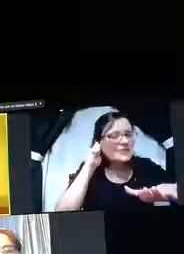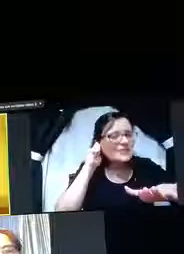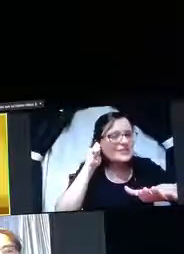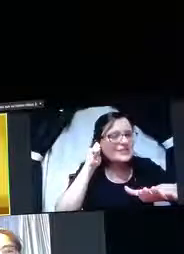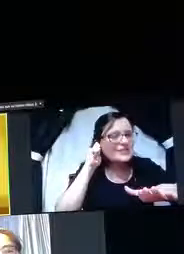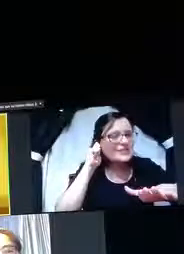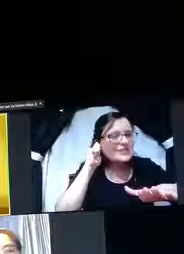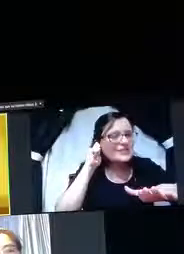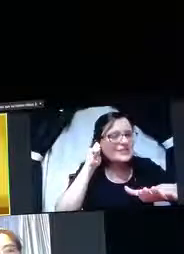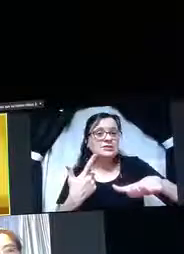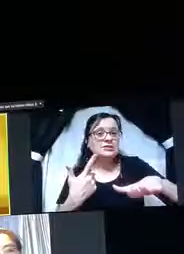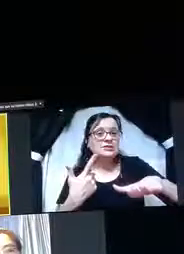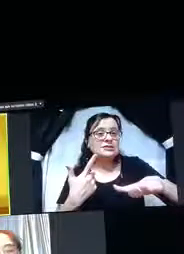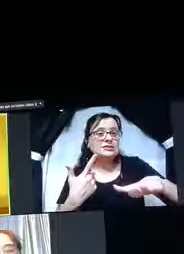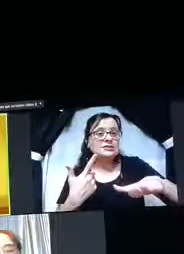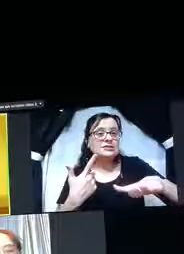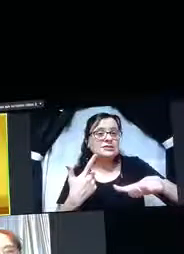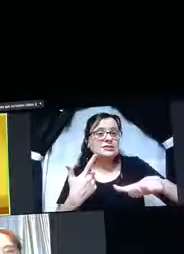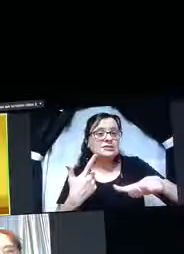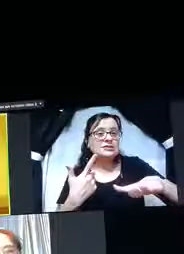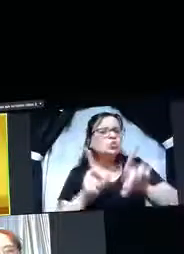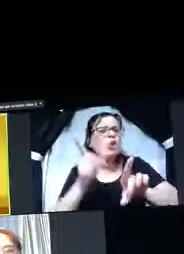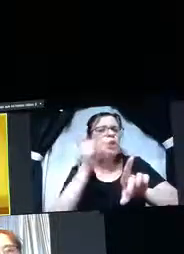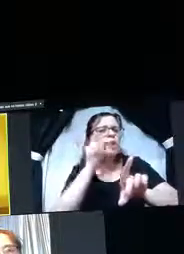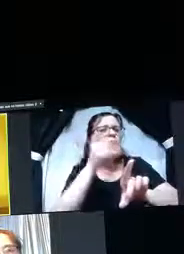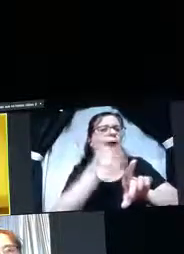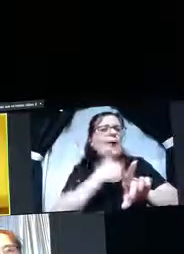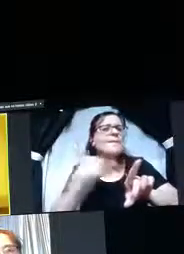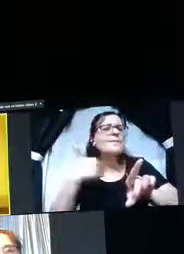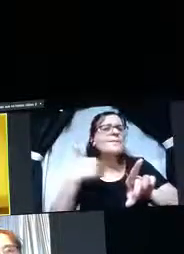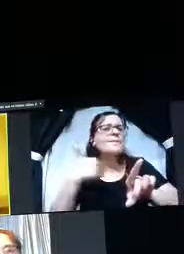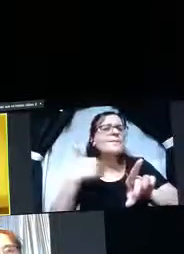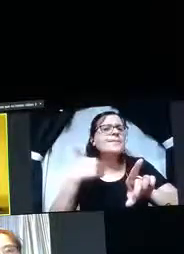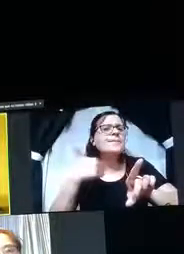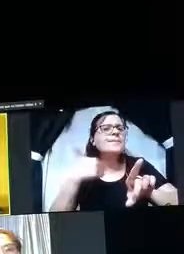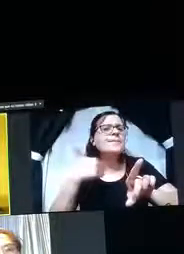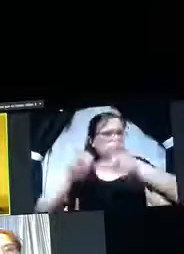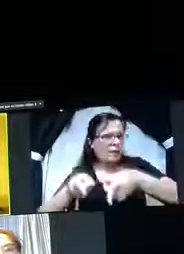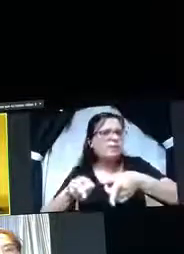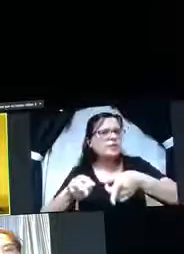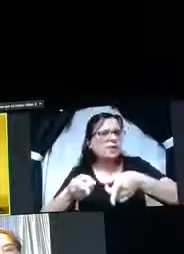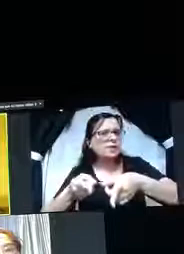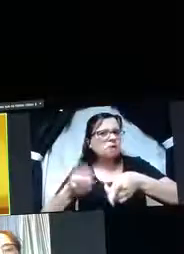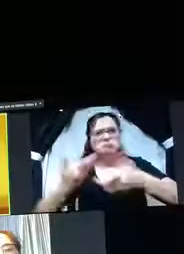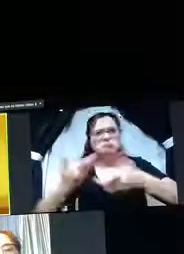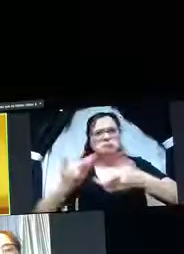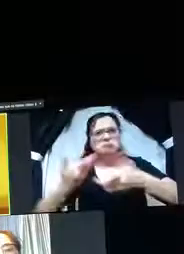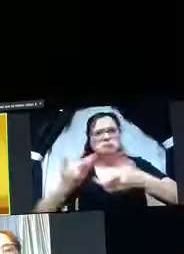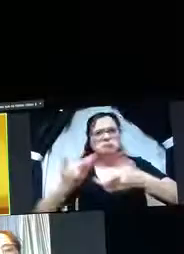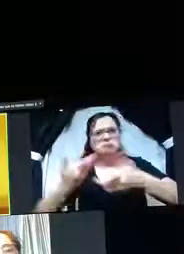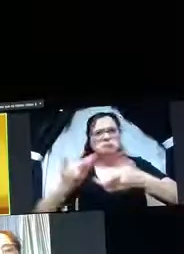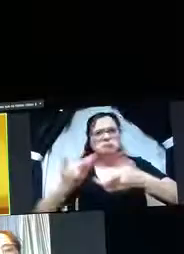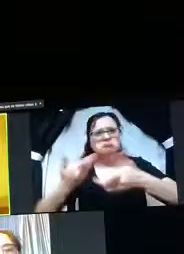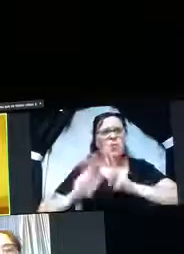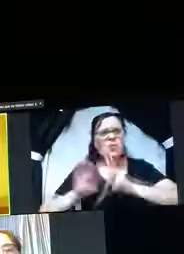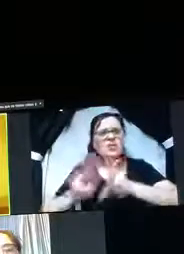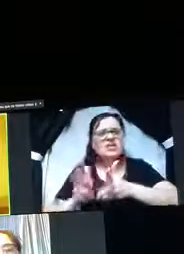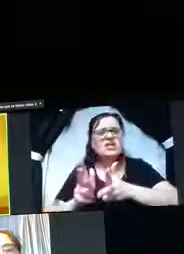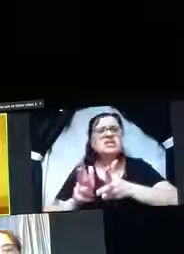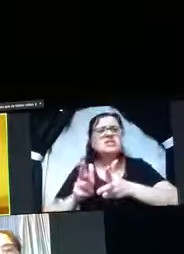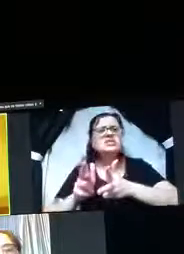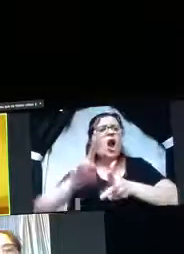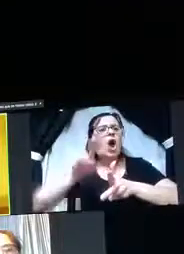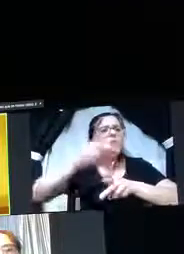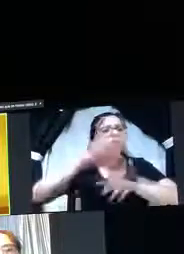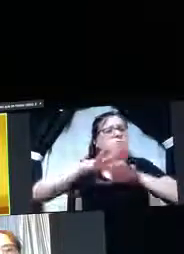con hijos de sordos, o sea, hablantes nativos de lengua de señas, otros chiquitos también,